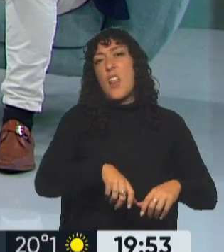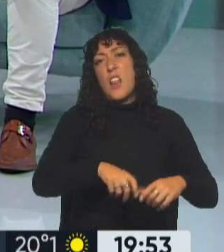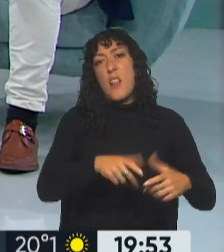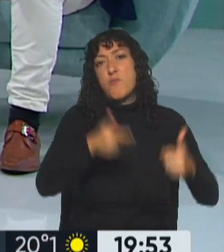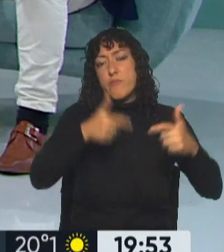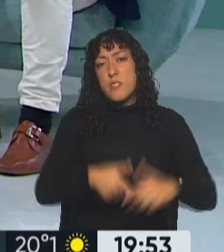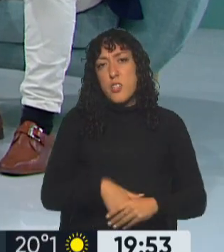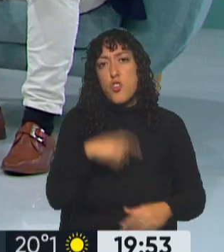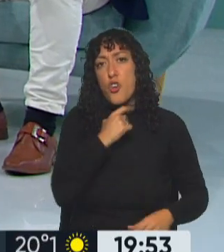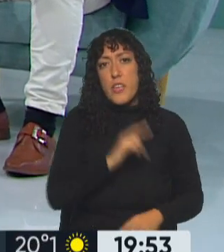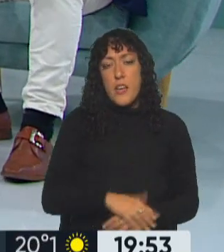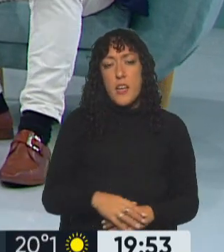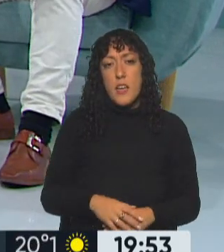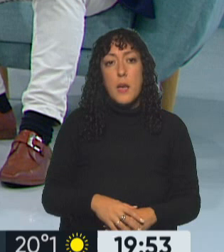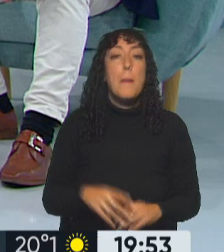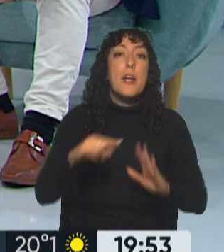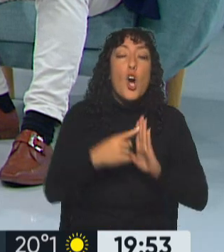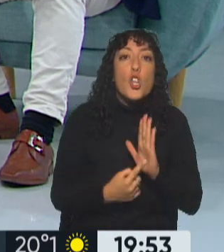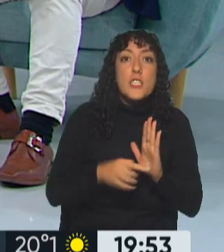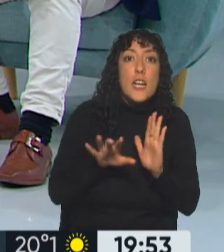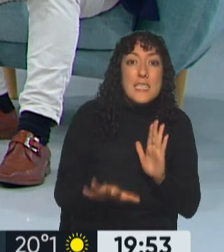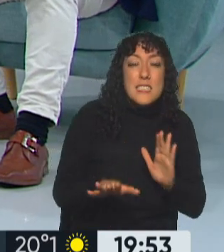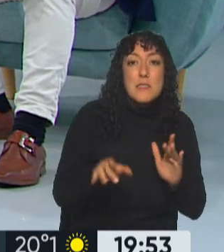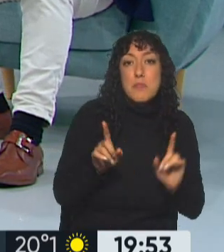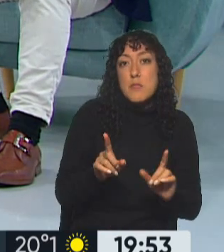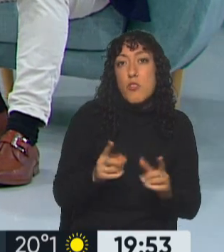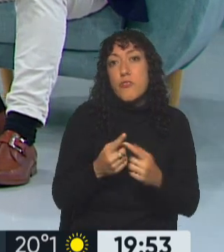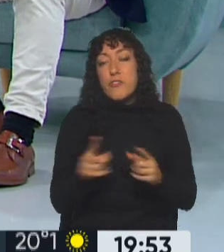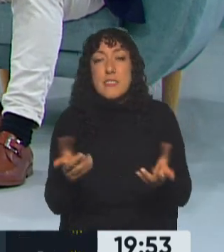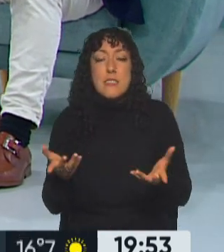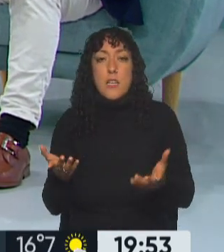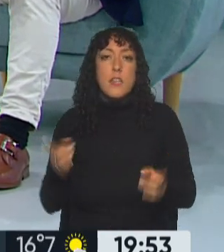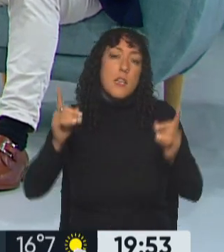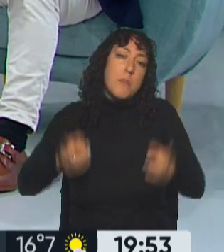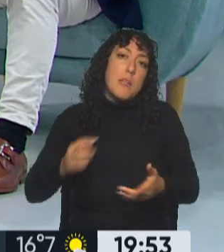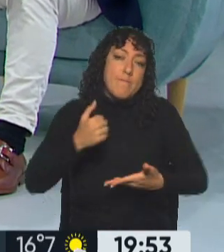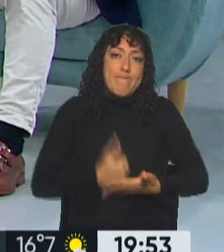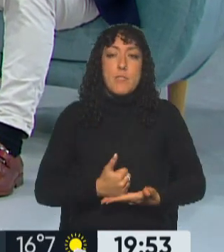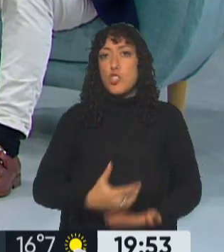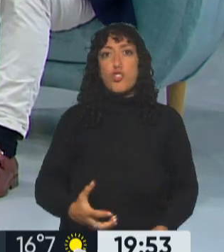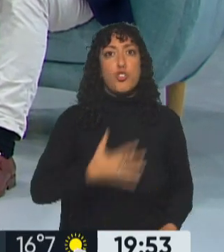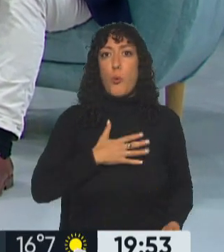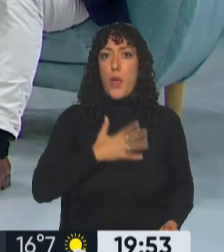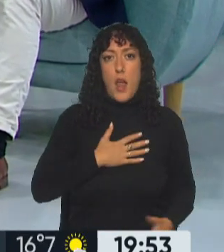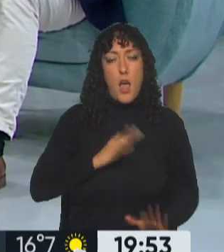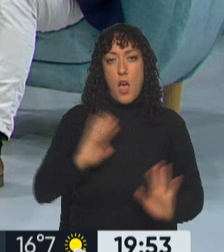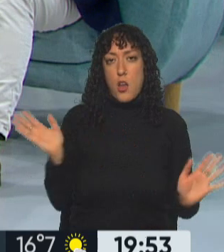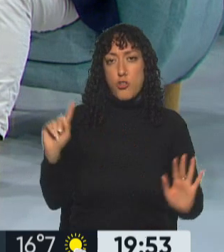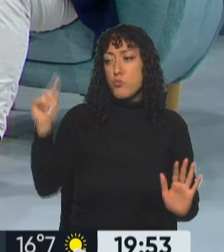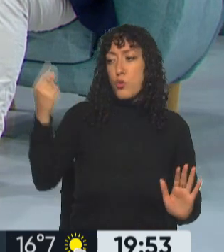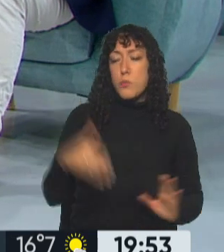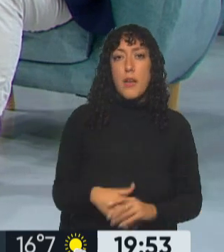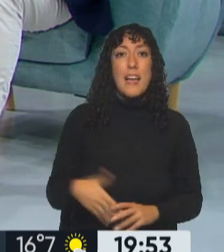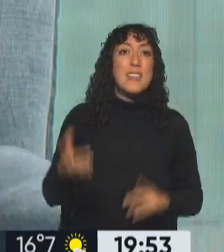mismo acordar en esas condiciones que no acordar o tomar una posición soberana, autónoma. Además, estaba la pandemia que hoy